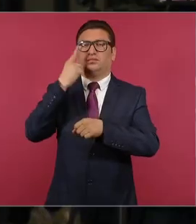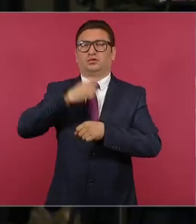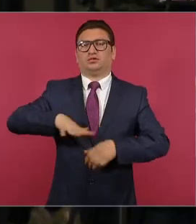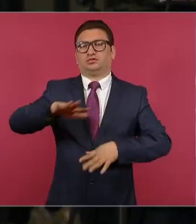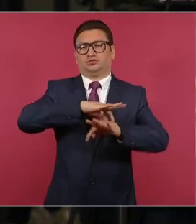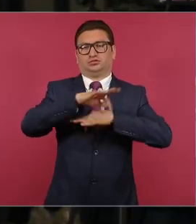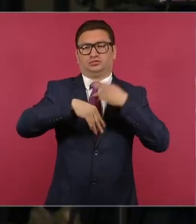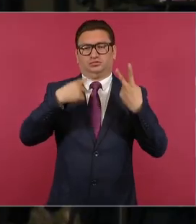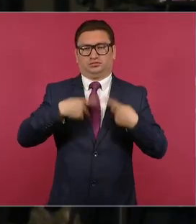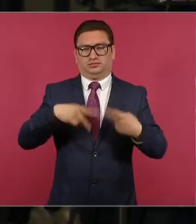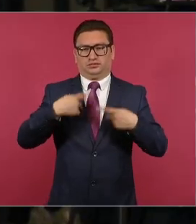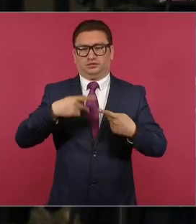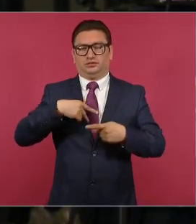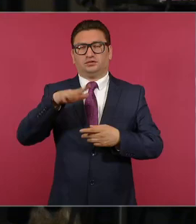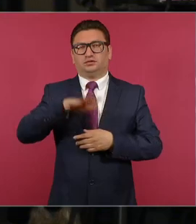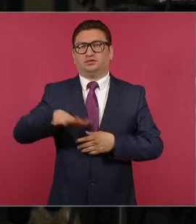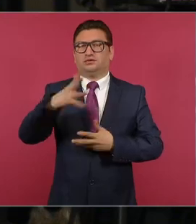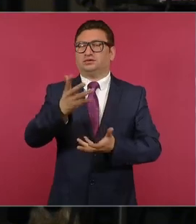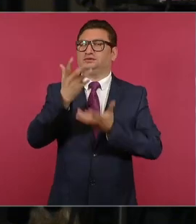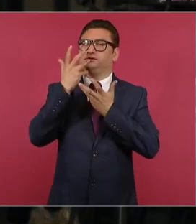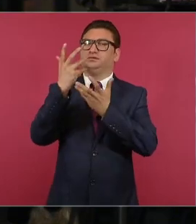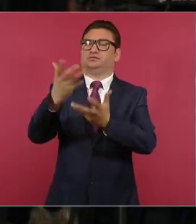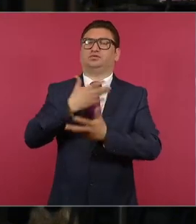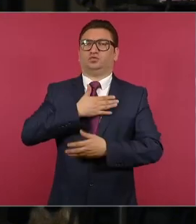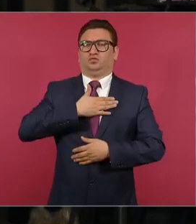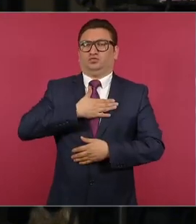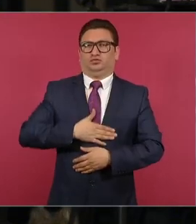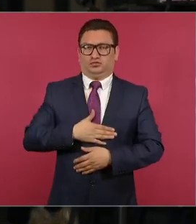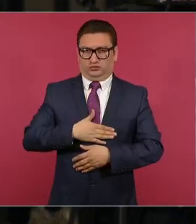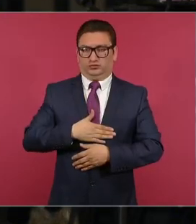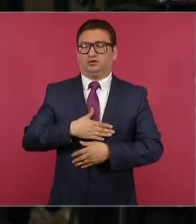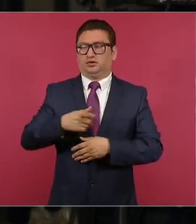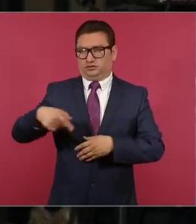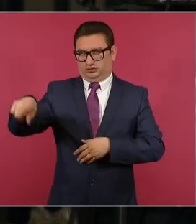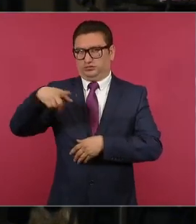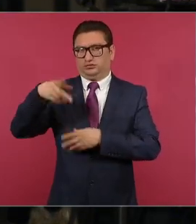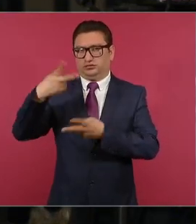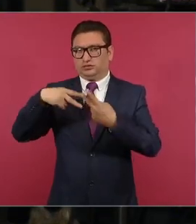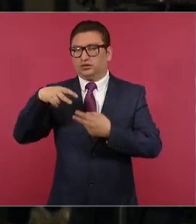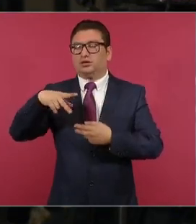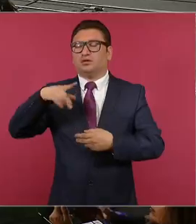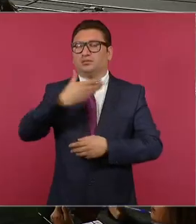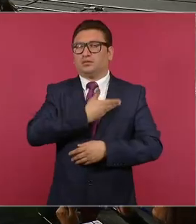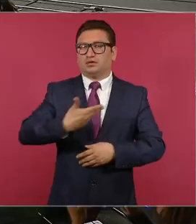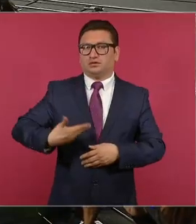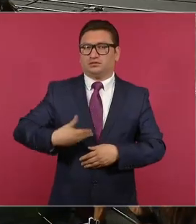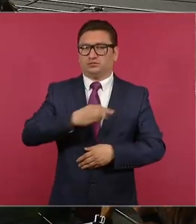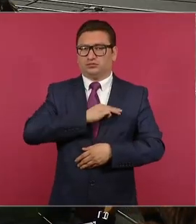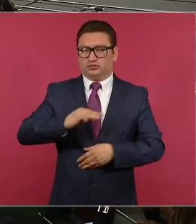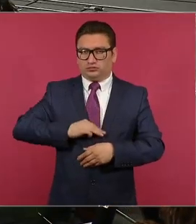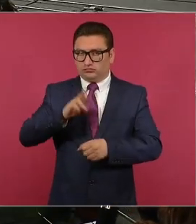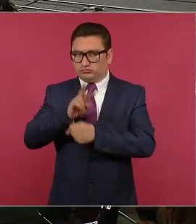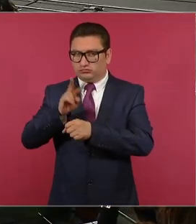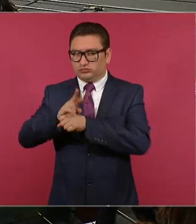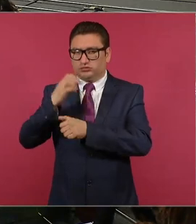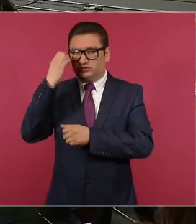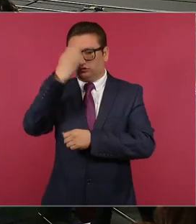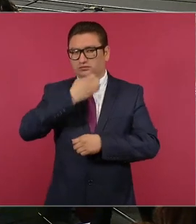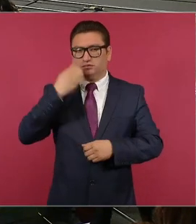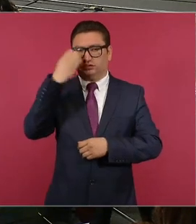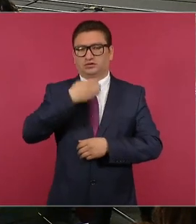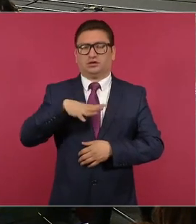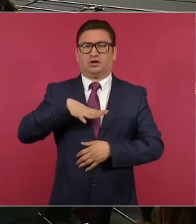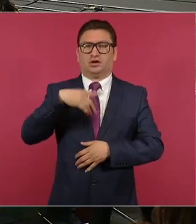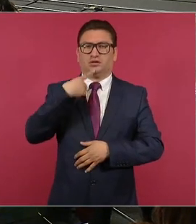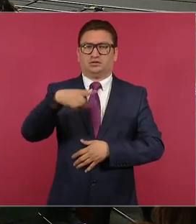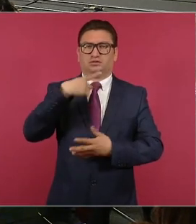habitantes quienes claman por justicia social y hacer una auditoría para el presidente municipal? Aquí tengo las